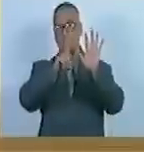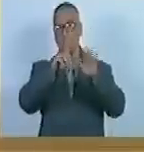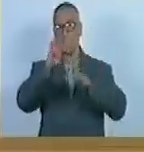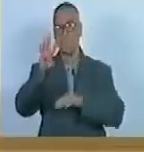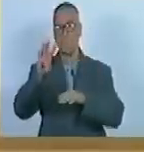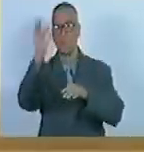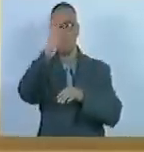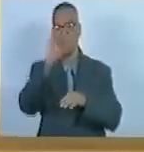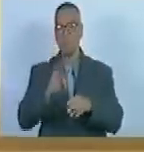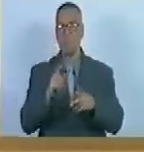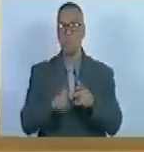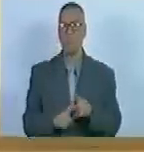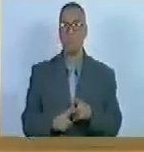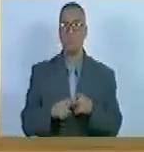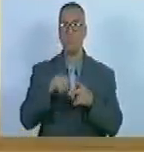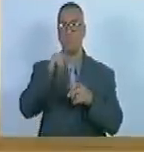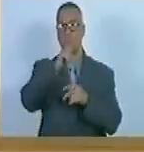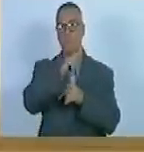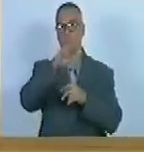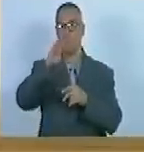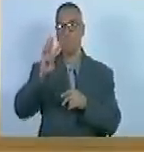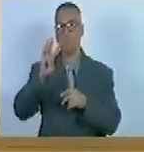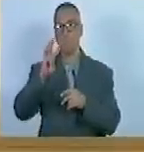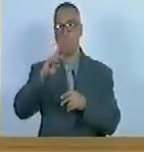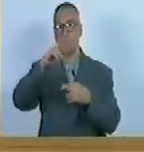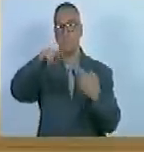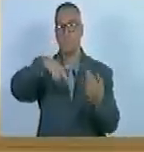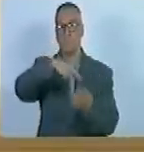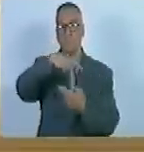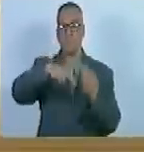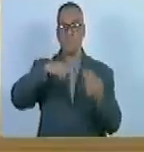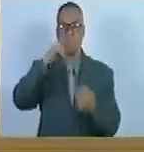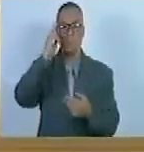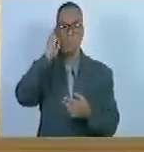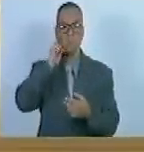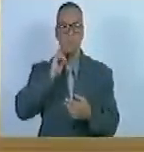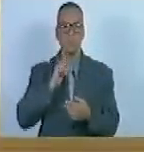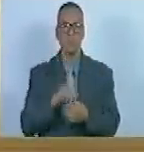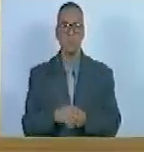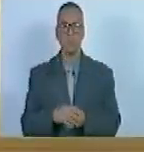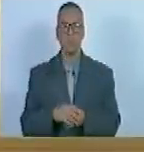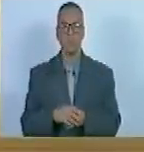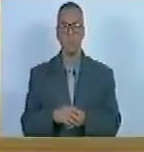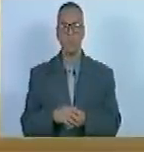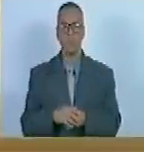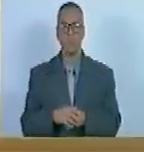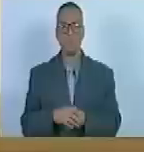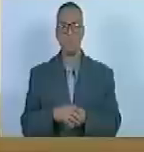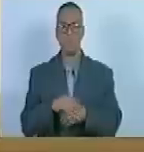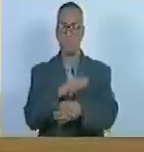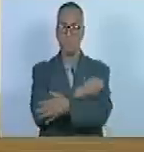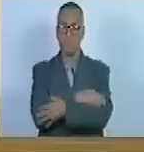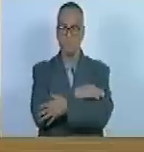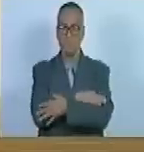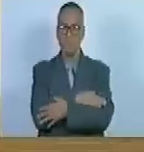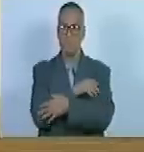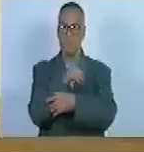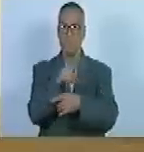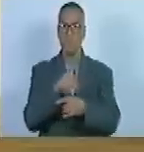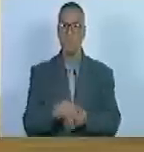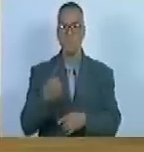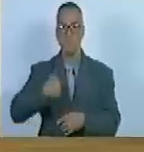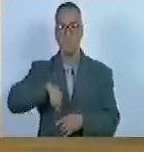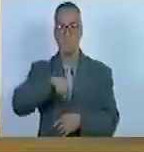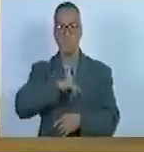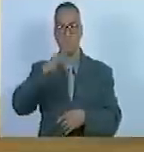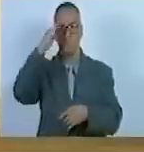164 de la Federación y 24 de la Revolución Bolivariana. Felicitamos entonces a